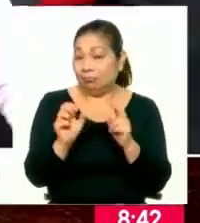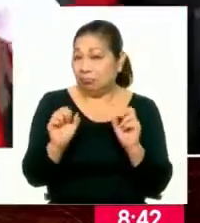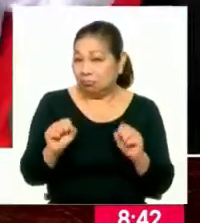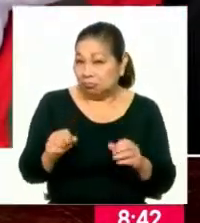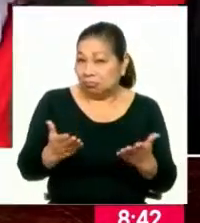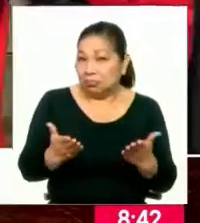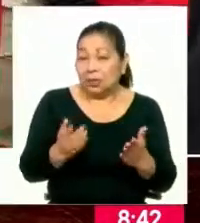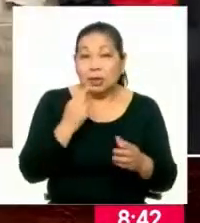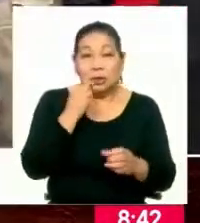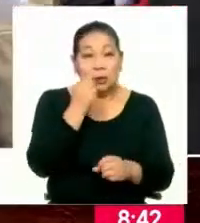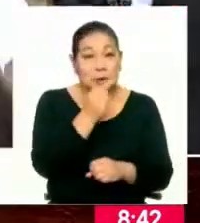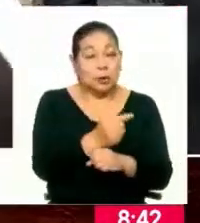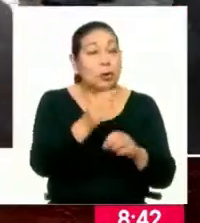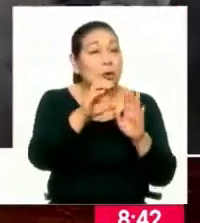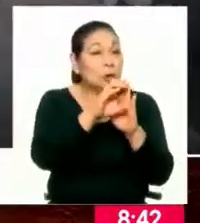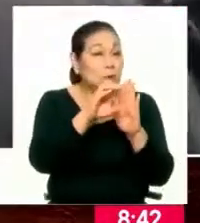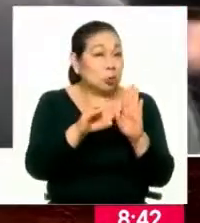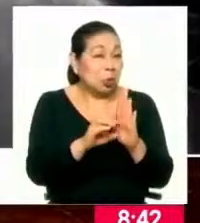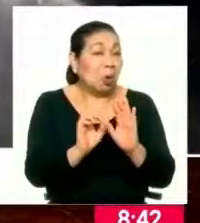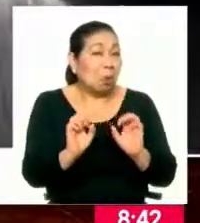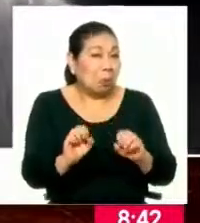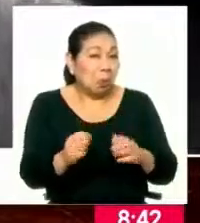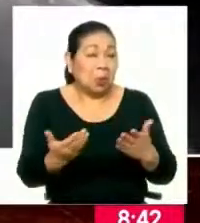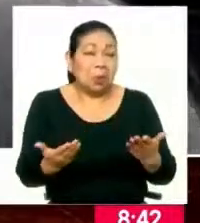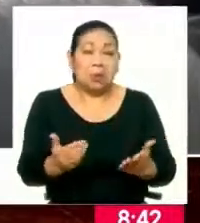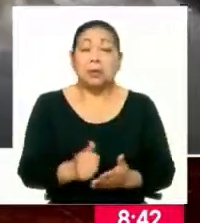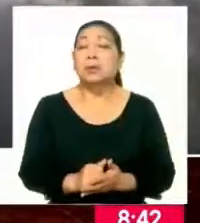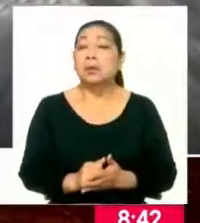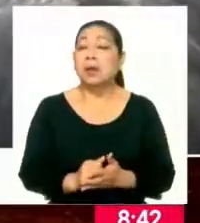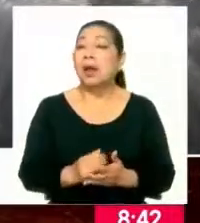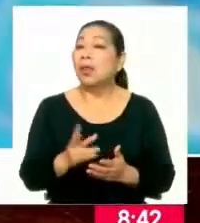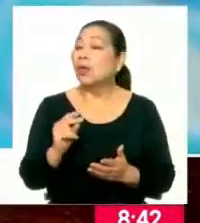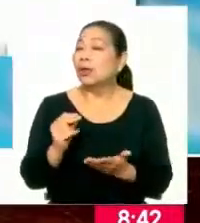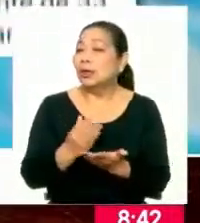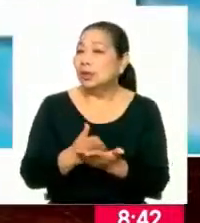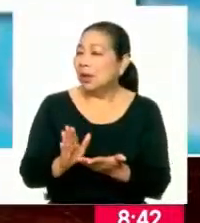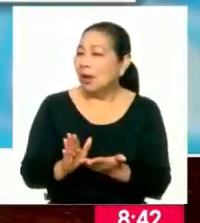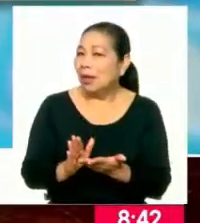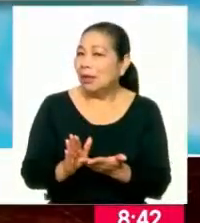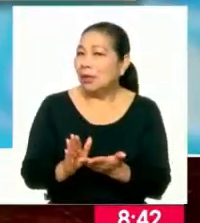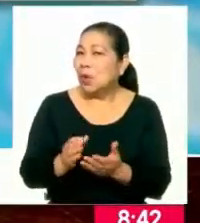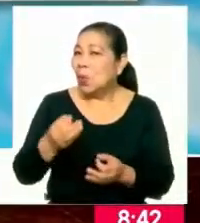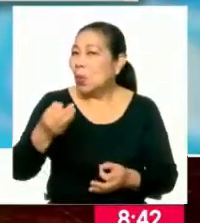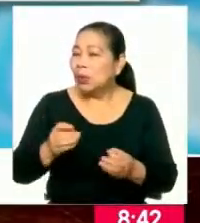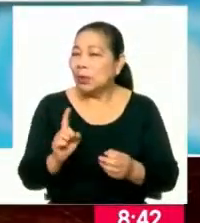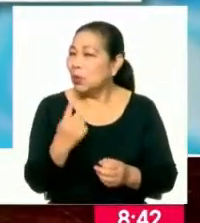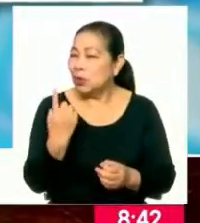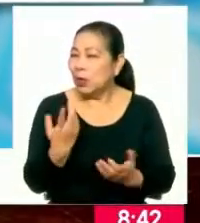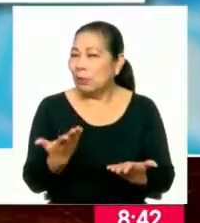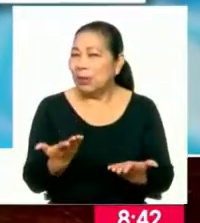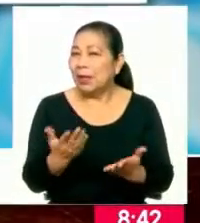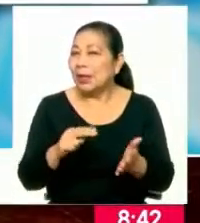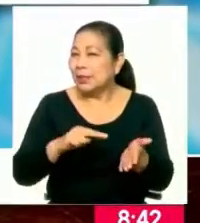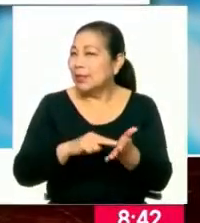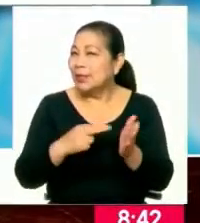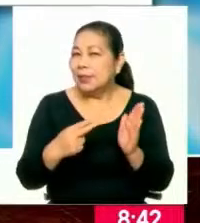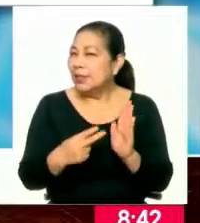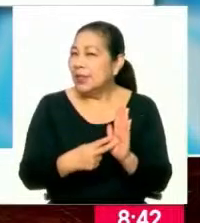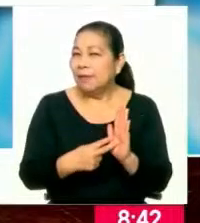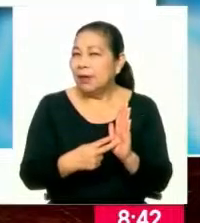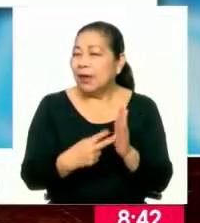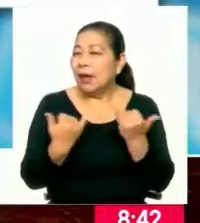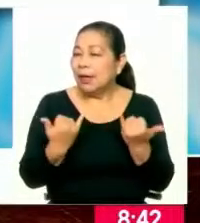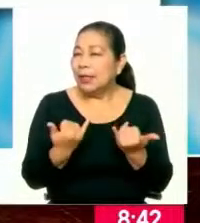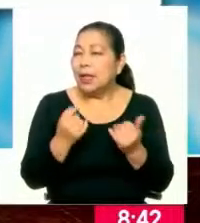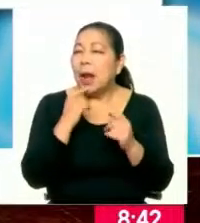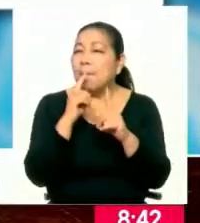posible acusación constitucional que podría devenir en una inhabilitación, no necesariamente un juzgamiento, lo que significa... Y esa